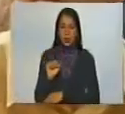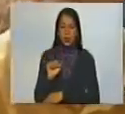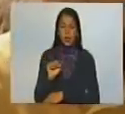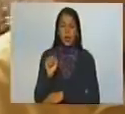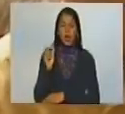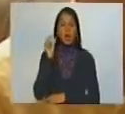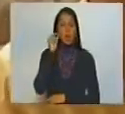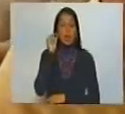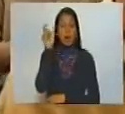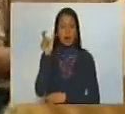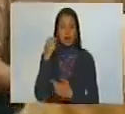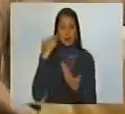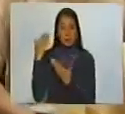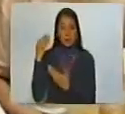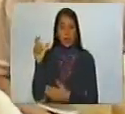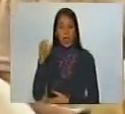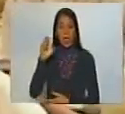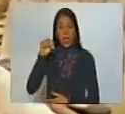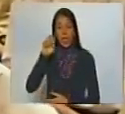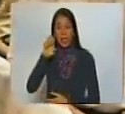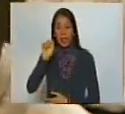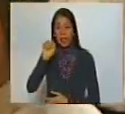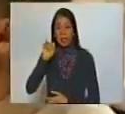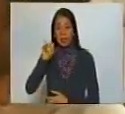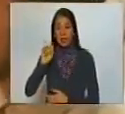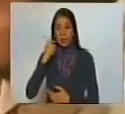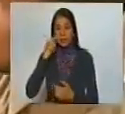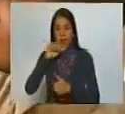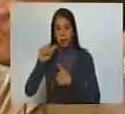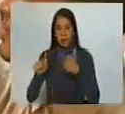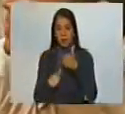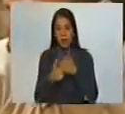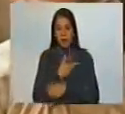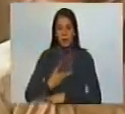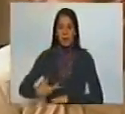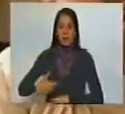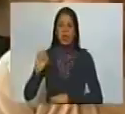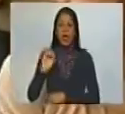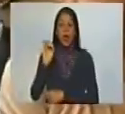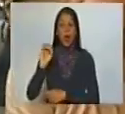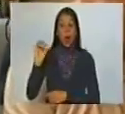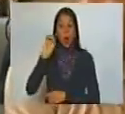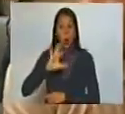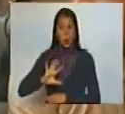Ciudadana Génesis Canelón, vicepresidente Región Oriental.